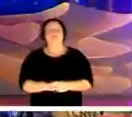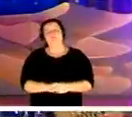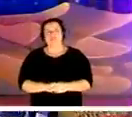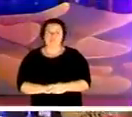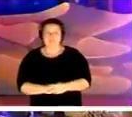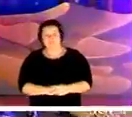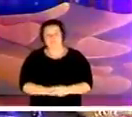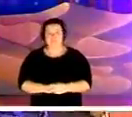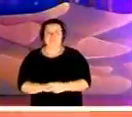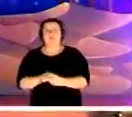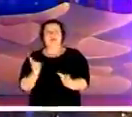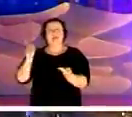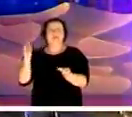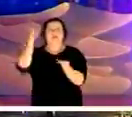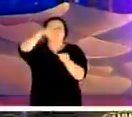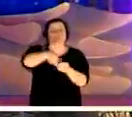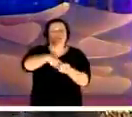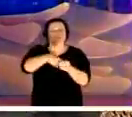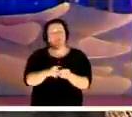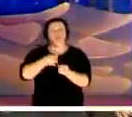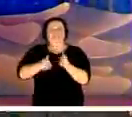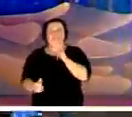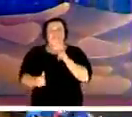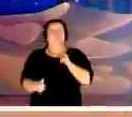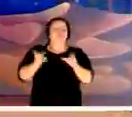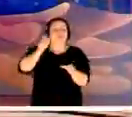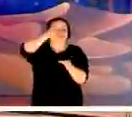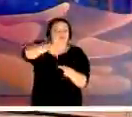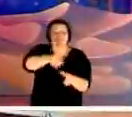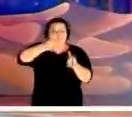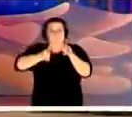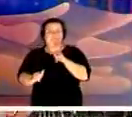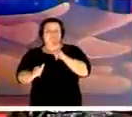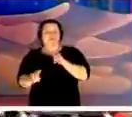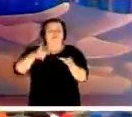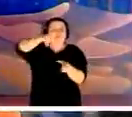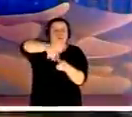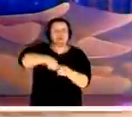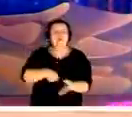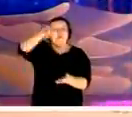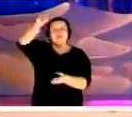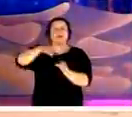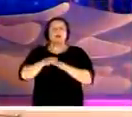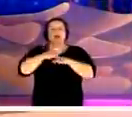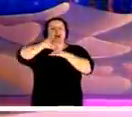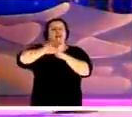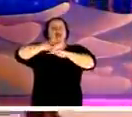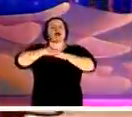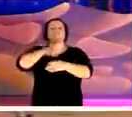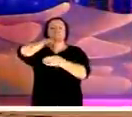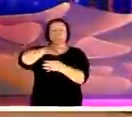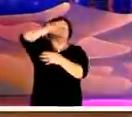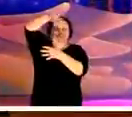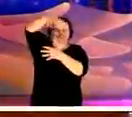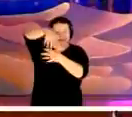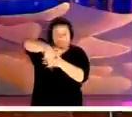Mete la gamba, mete la gamba. Mete la gamba, salta la grada a un minuto